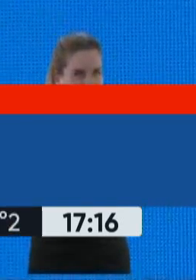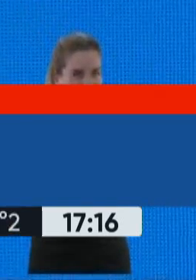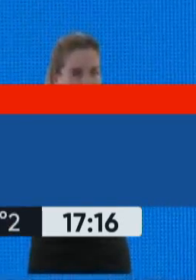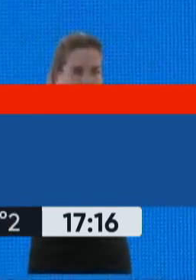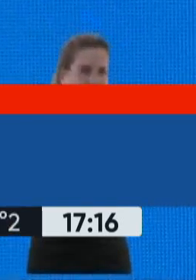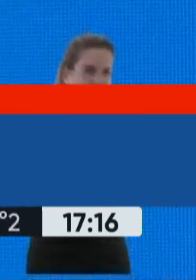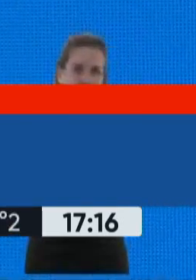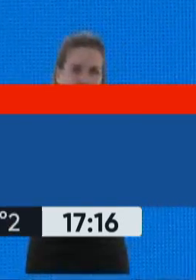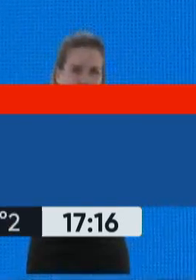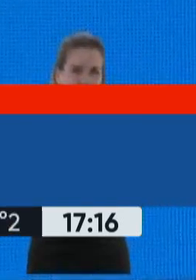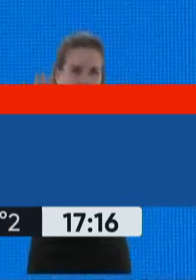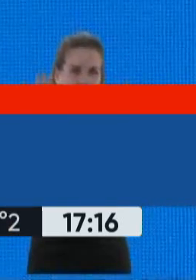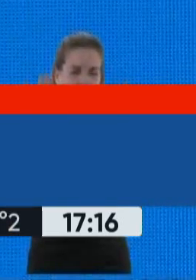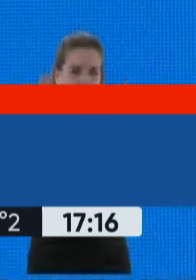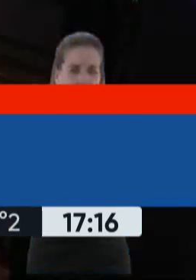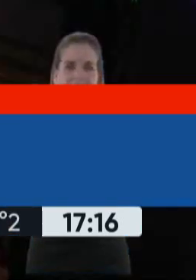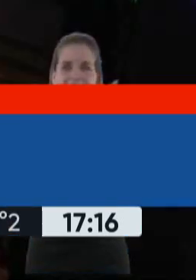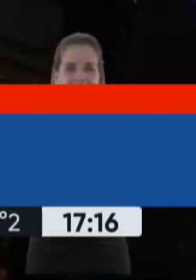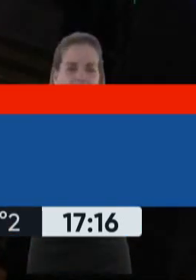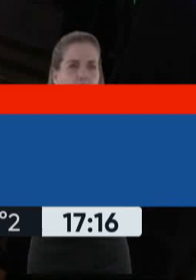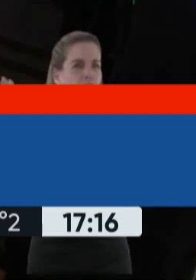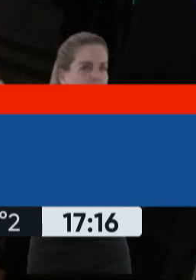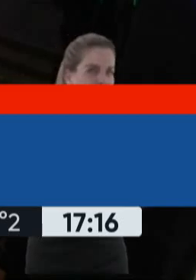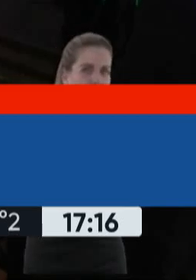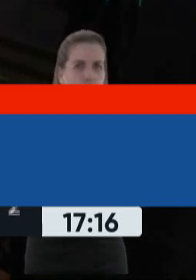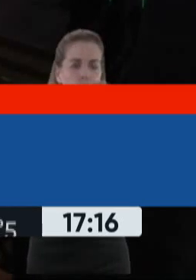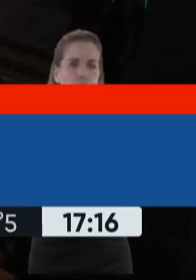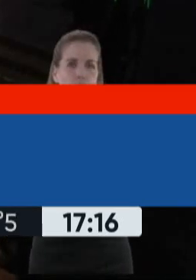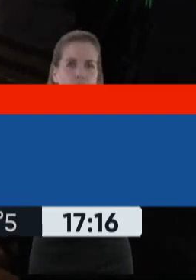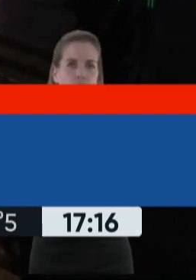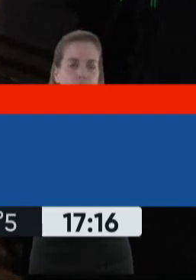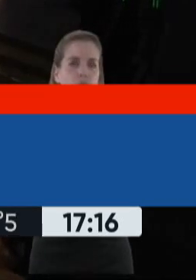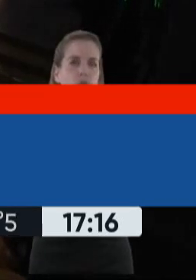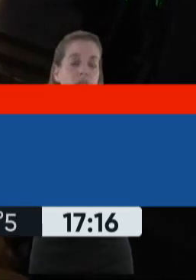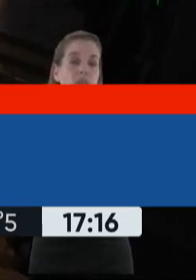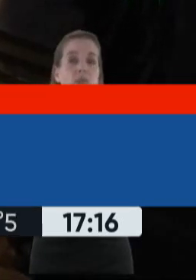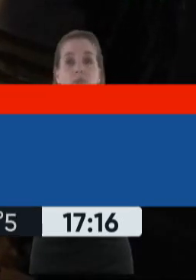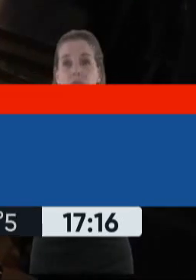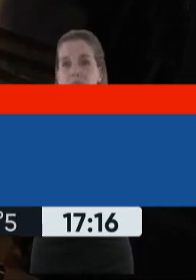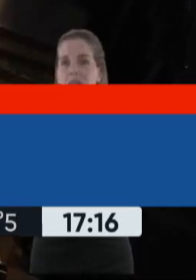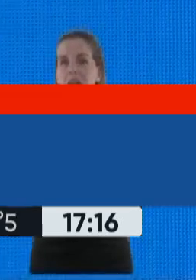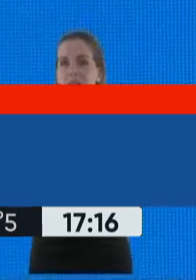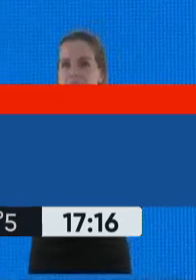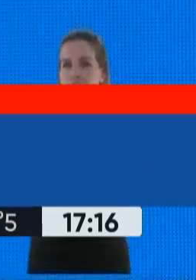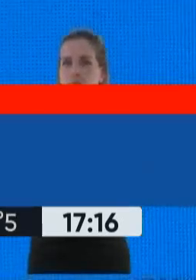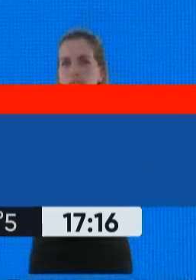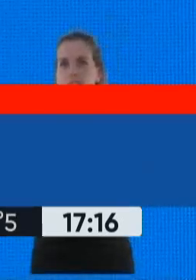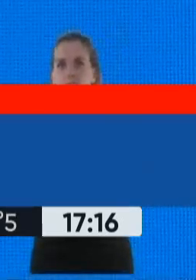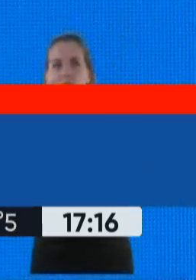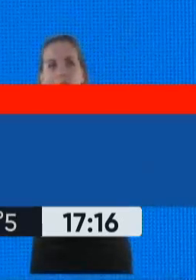vamos a ocuparnos de todos. Vamos a ocuparnos de los grandes artistas, esos que tanto admiramos,